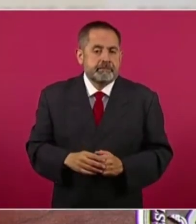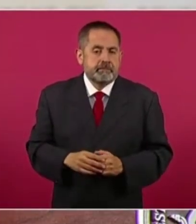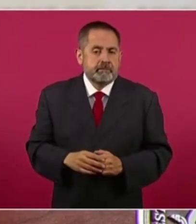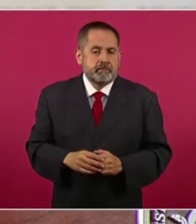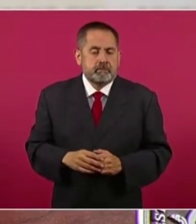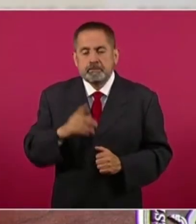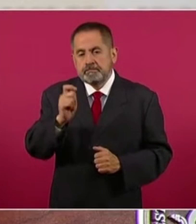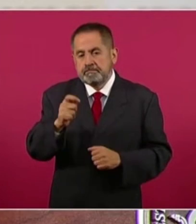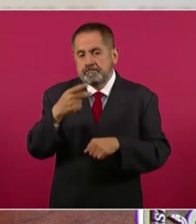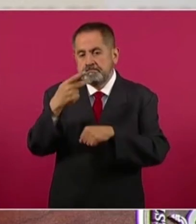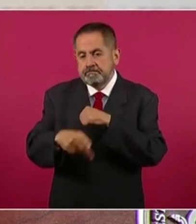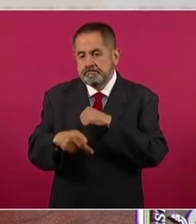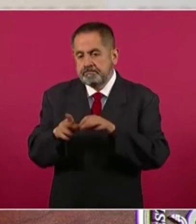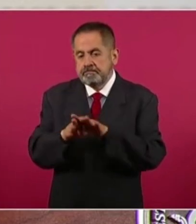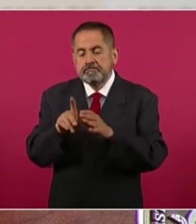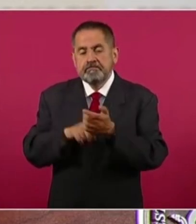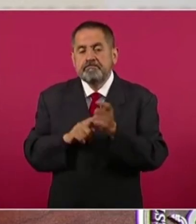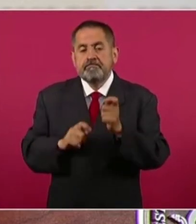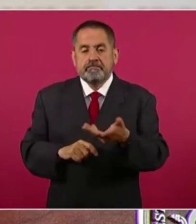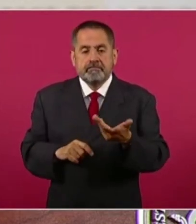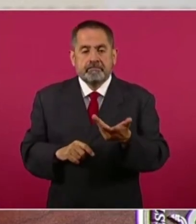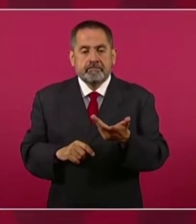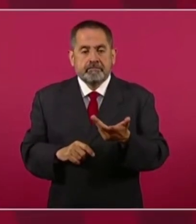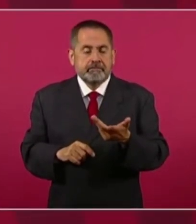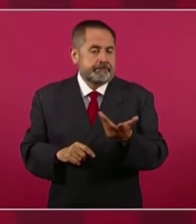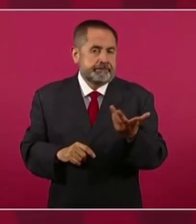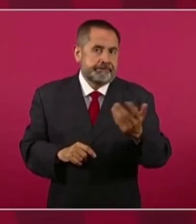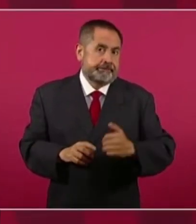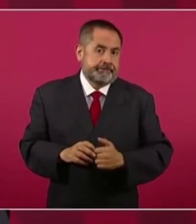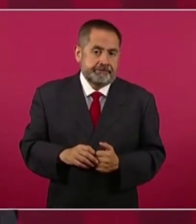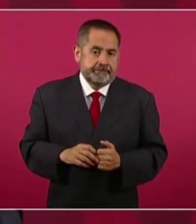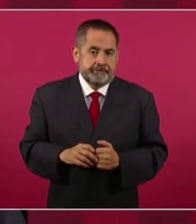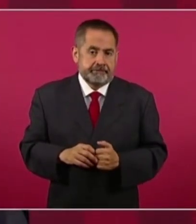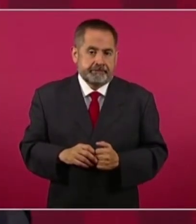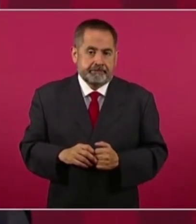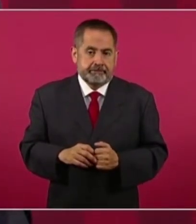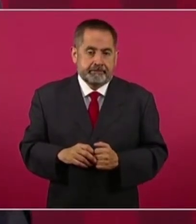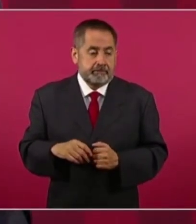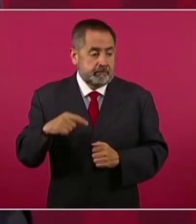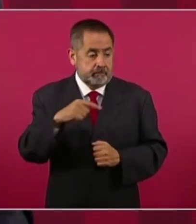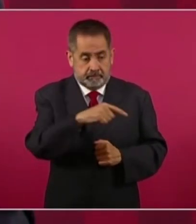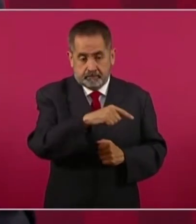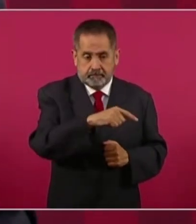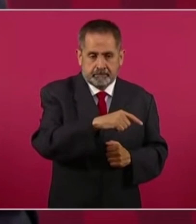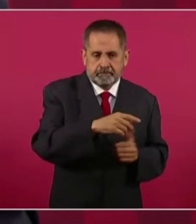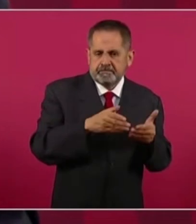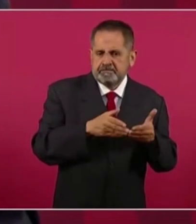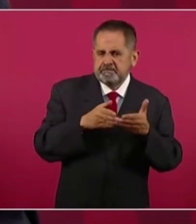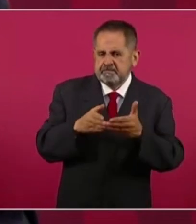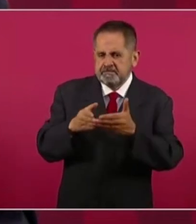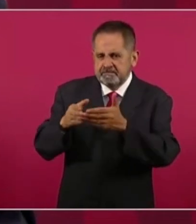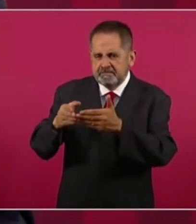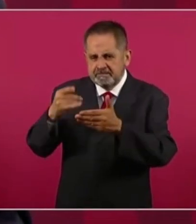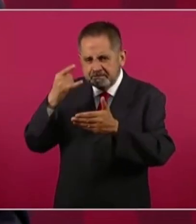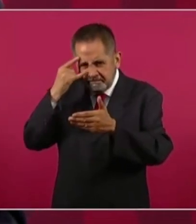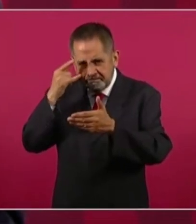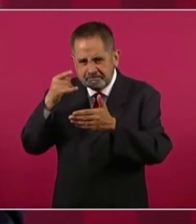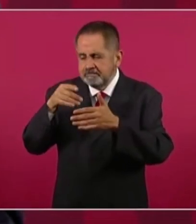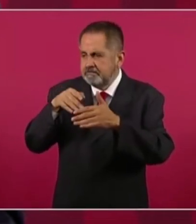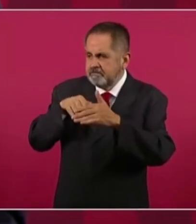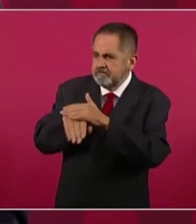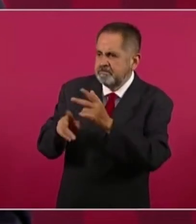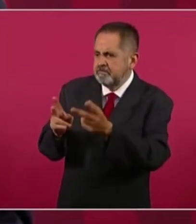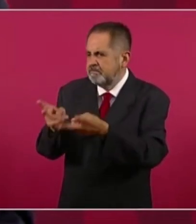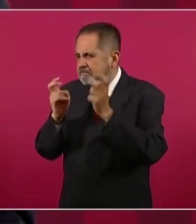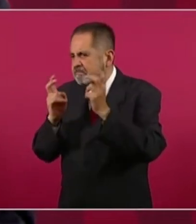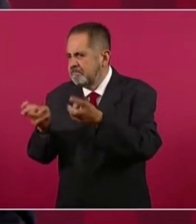el riesgo que significan estos robos de equipos,